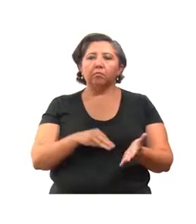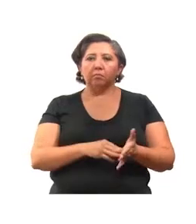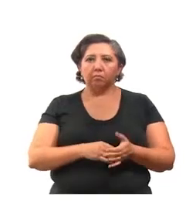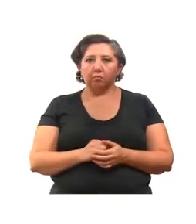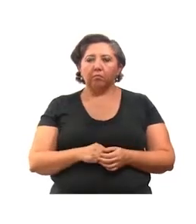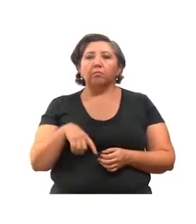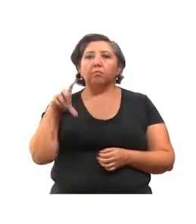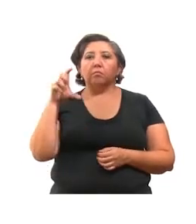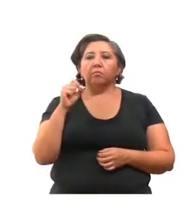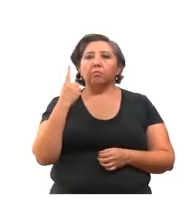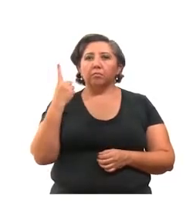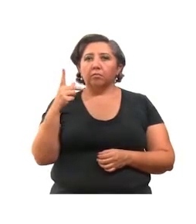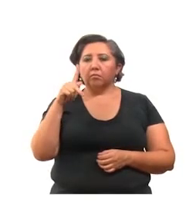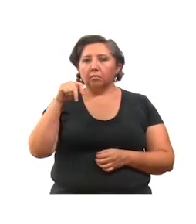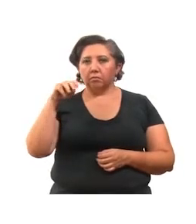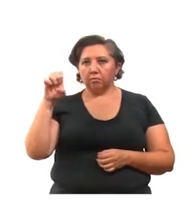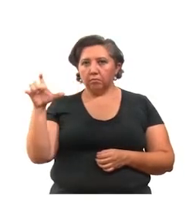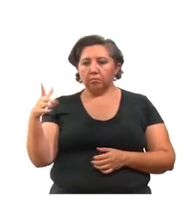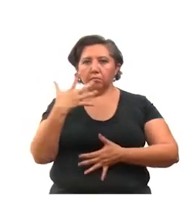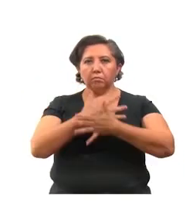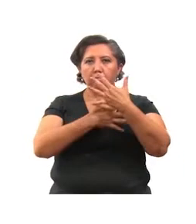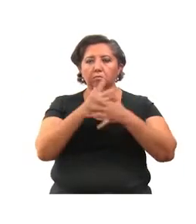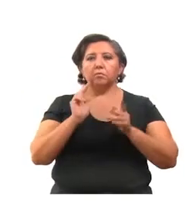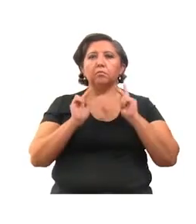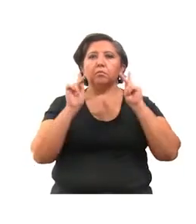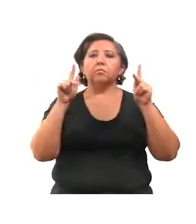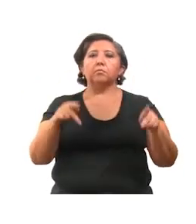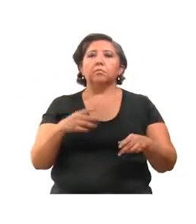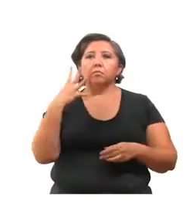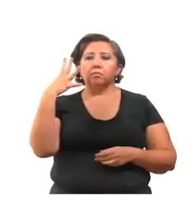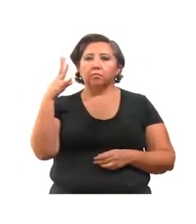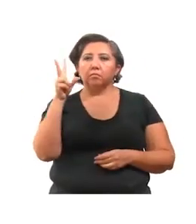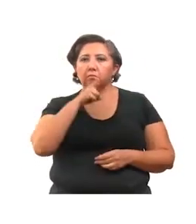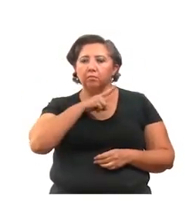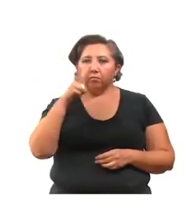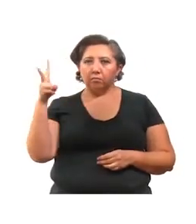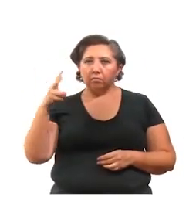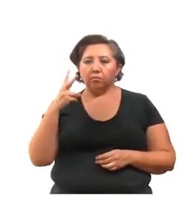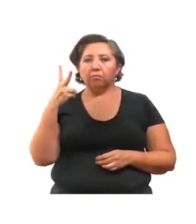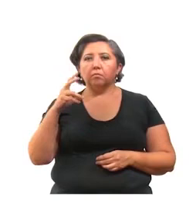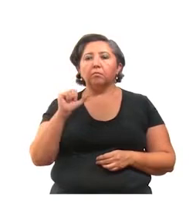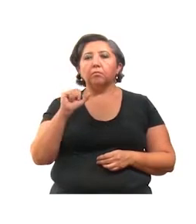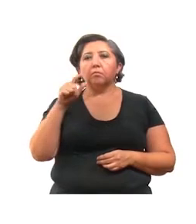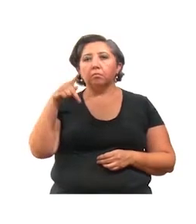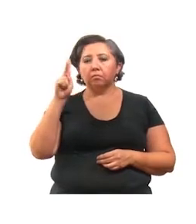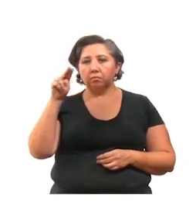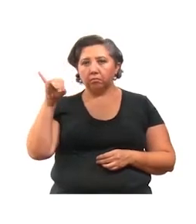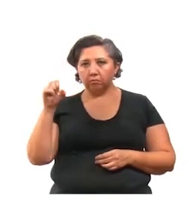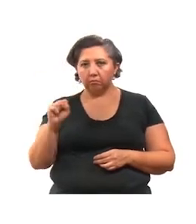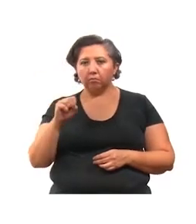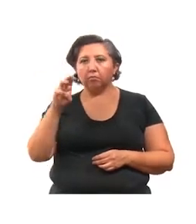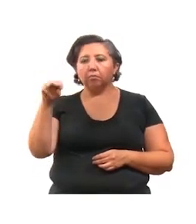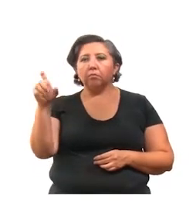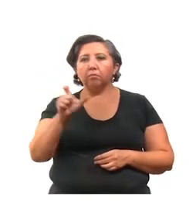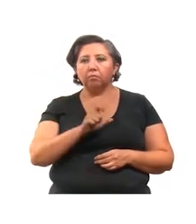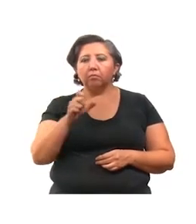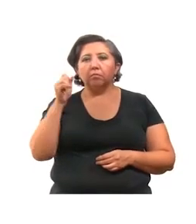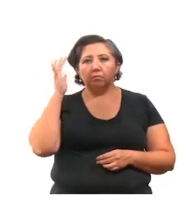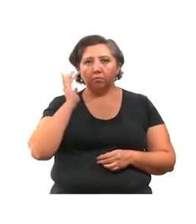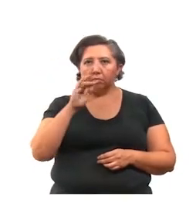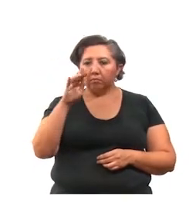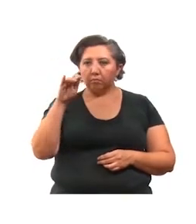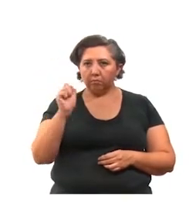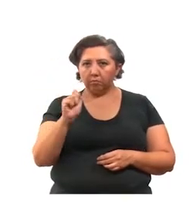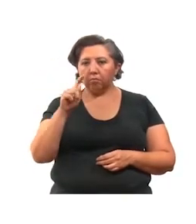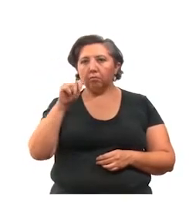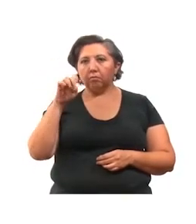Mérida, 21 en Motul, 15 en Progreso, 4 en Valladolid, 2 en Canacín, Muxupip, San